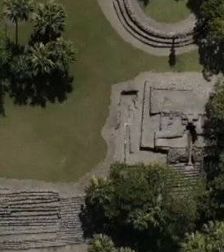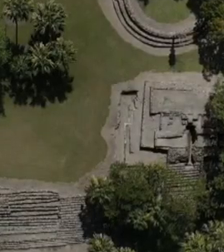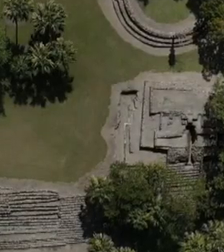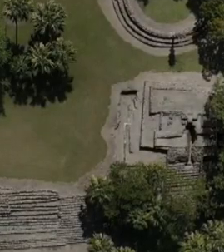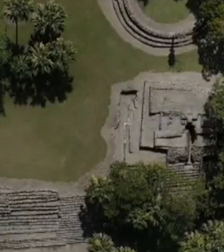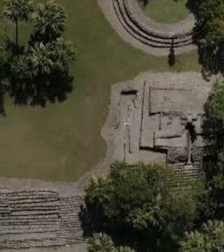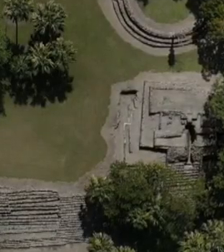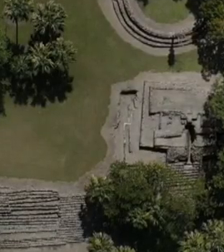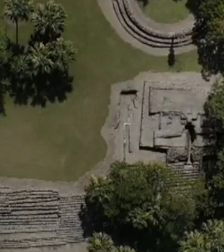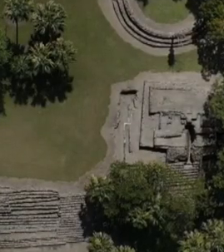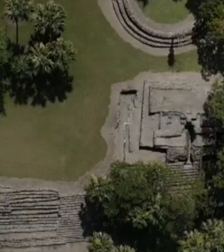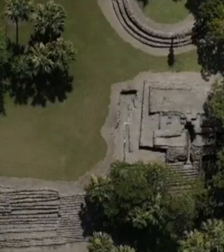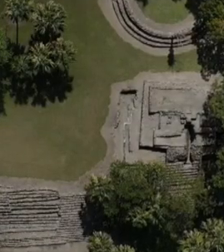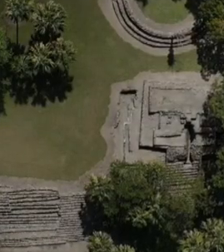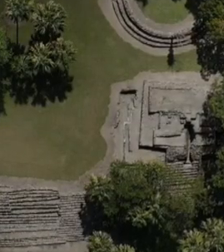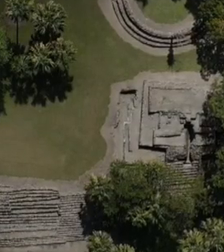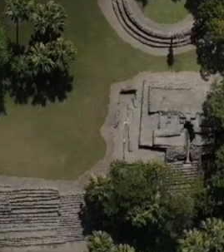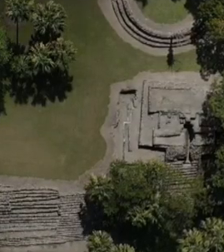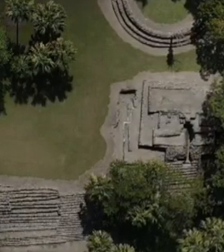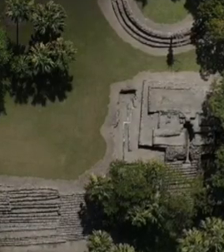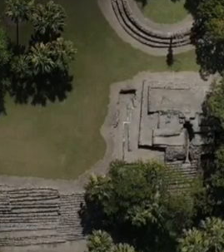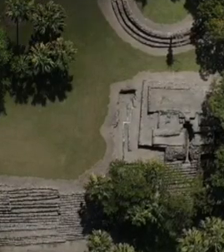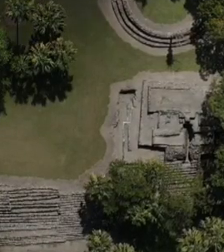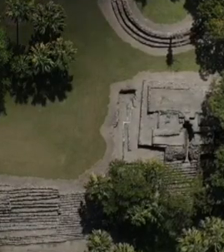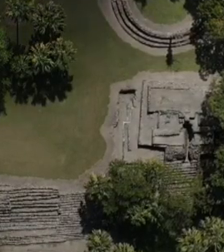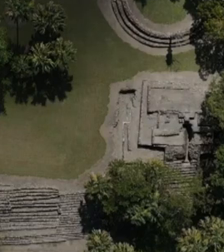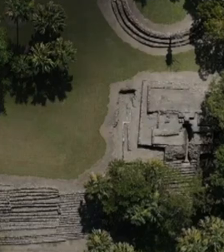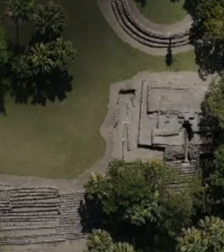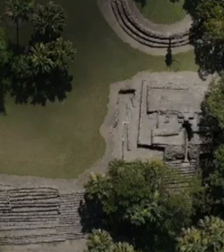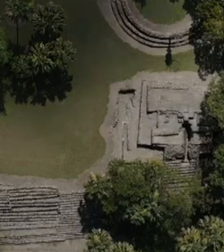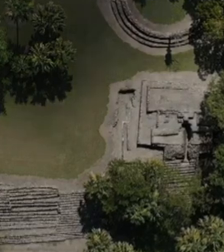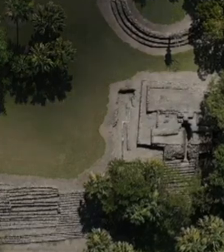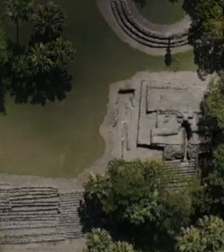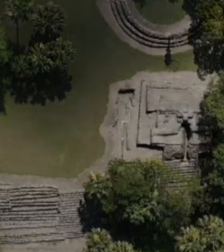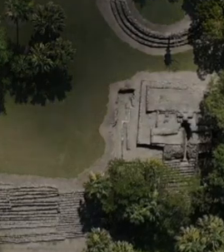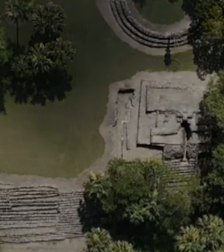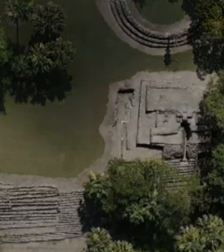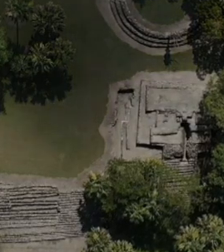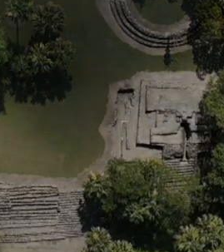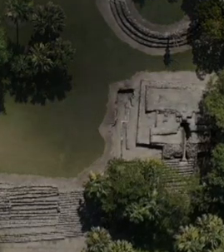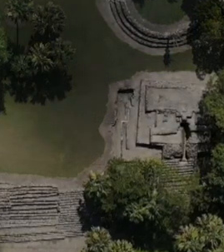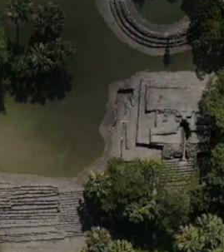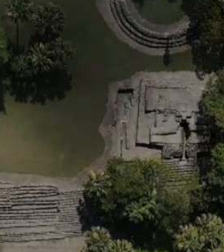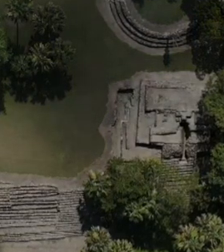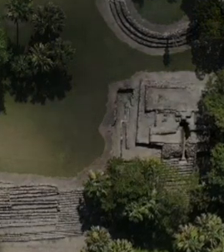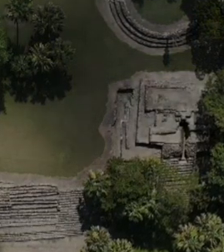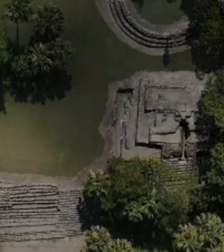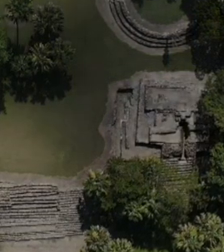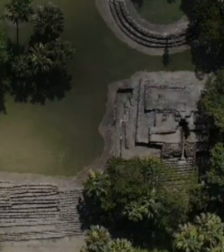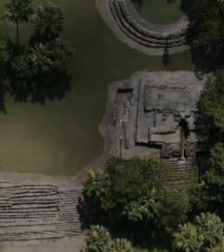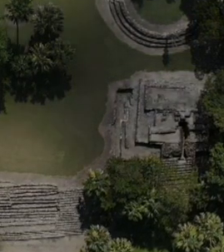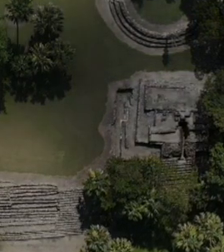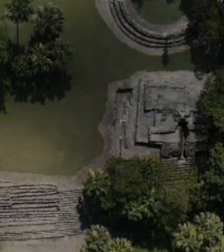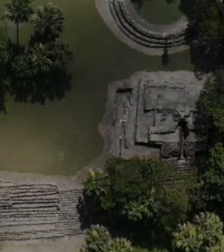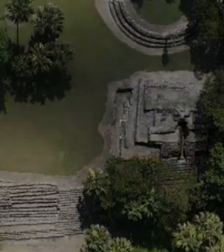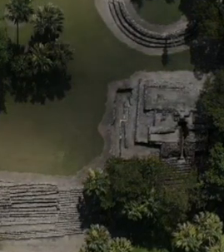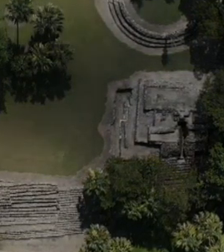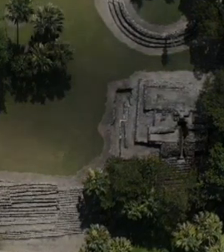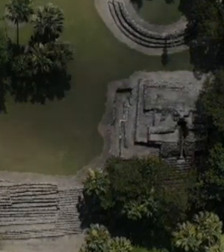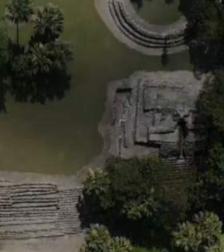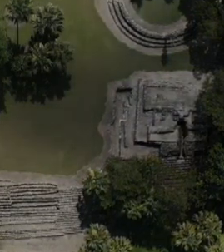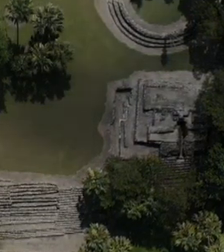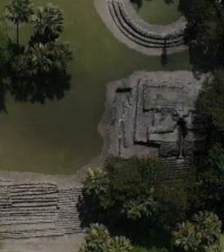República. Al Tigre vamos a poder acceder a través de la estación Candelaria. Las tareas de investigación